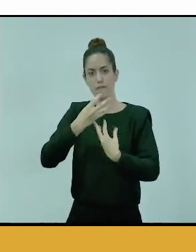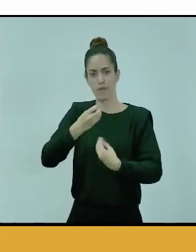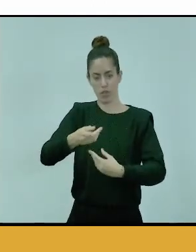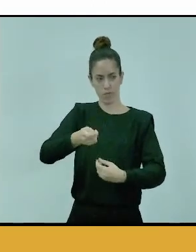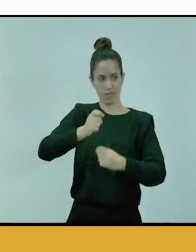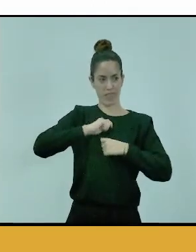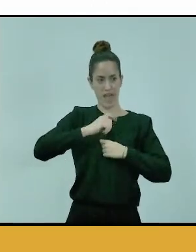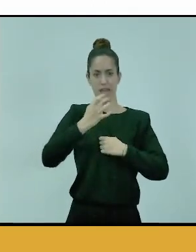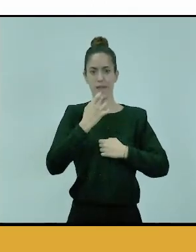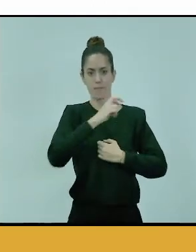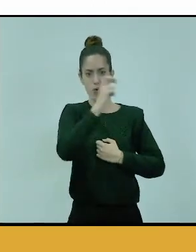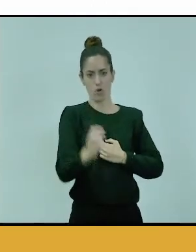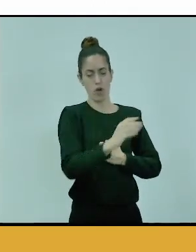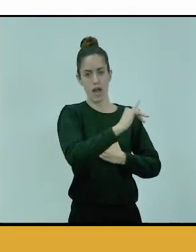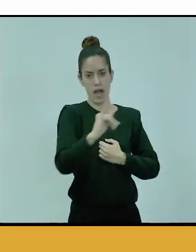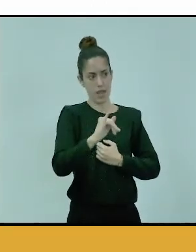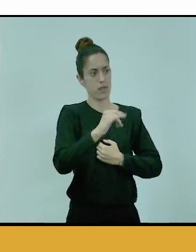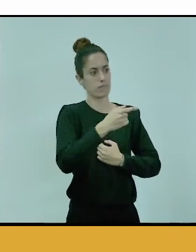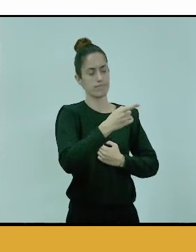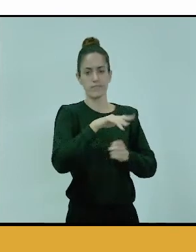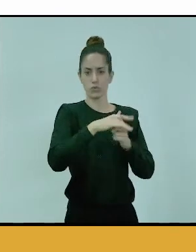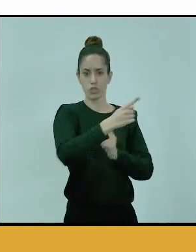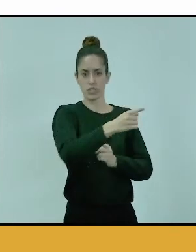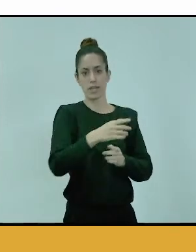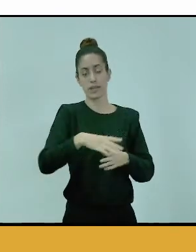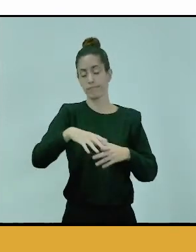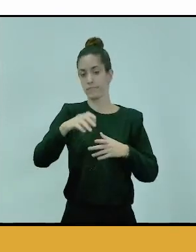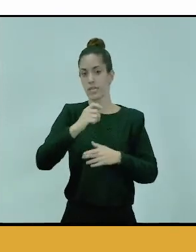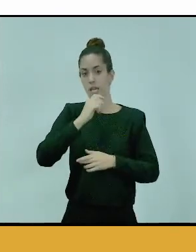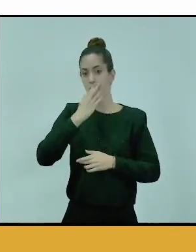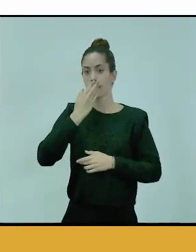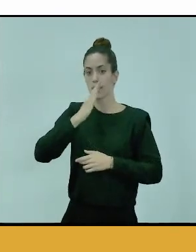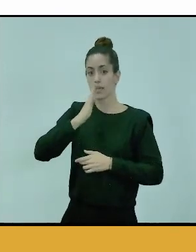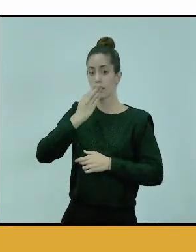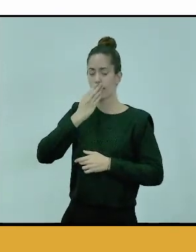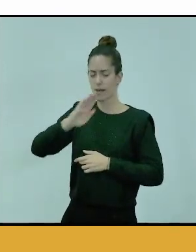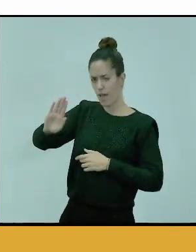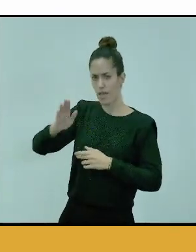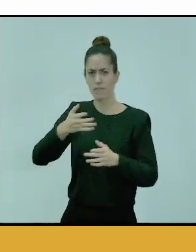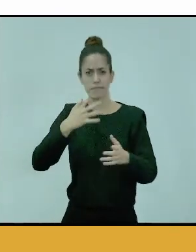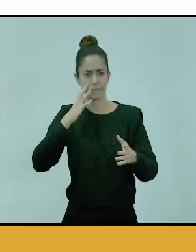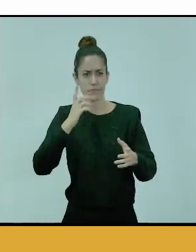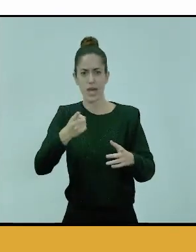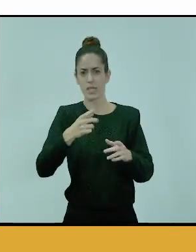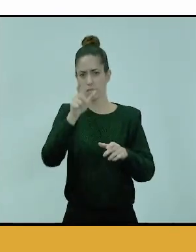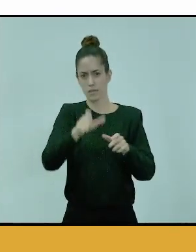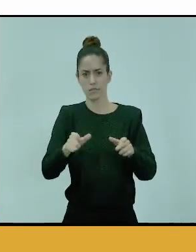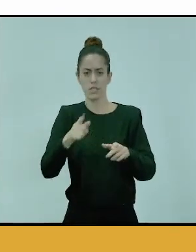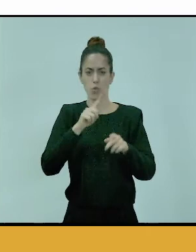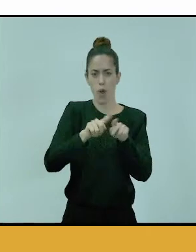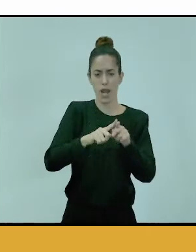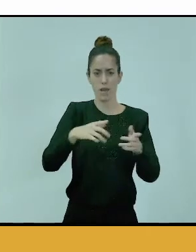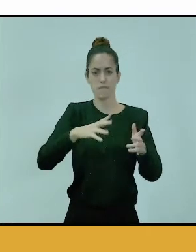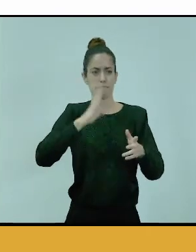Aquí tenemos varios ejemplos, en este caso en Israel. Esto no es que los arqueólogos decidieran alinear las columnas porque